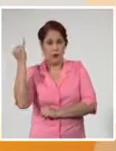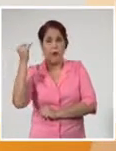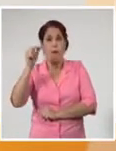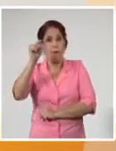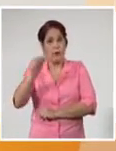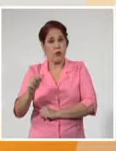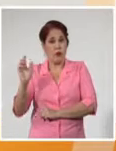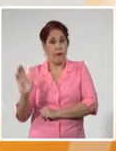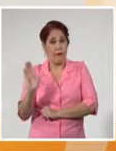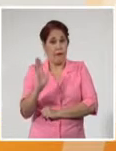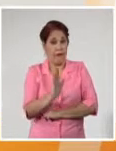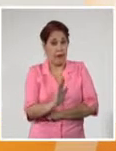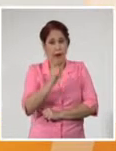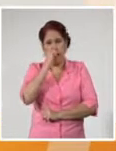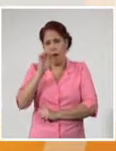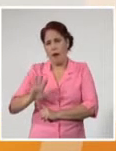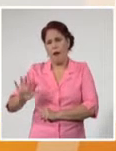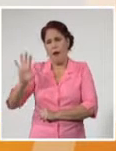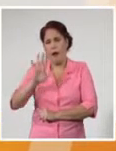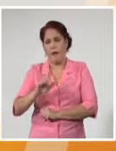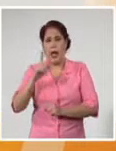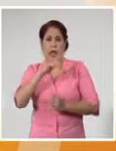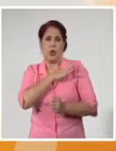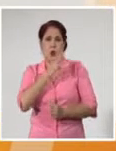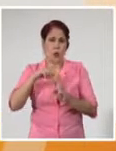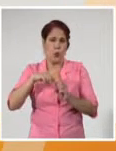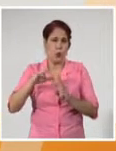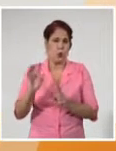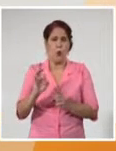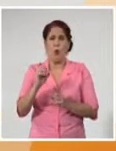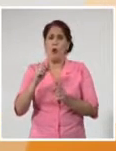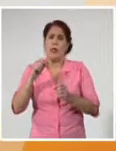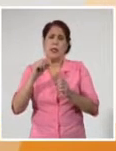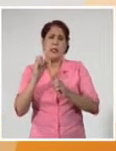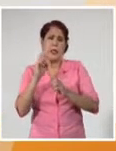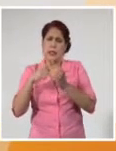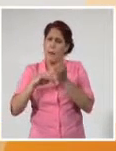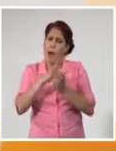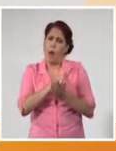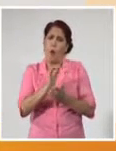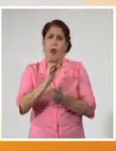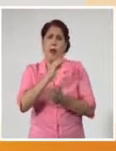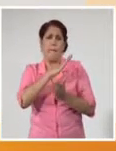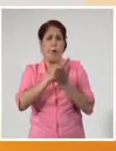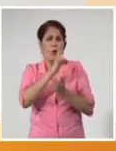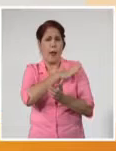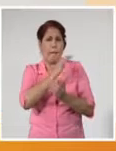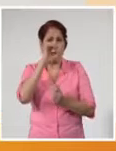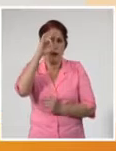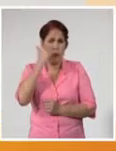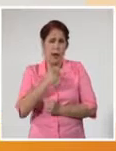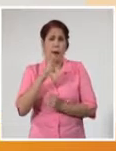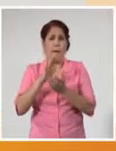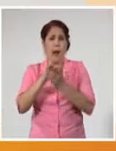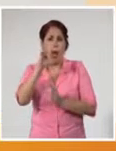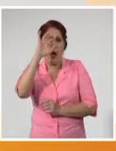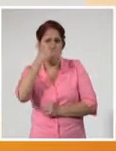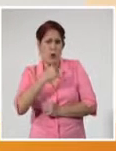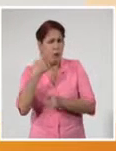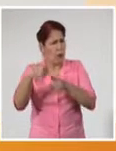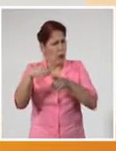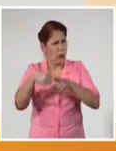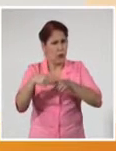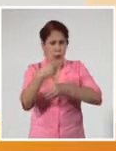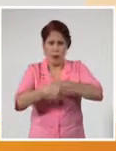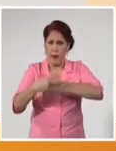viajeros procedentes de Sudáfrica, Lesoto, Botswana, Zimbabue, Mozambique, Namibia, Malawi y Eswatini